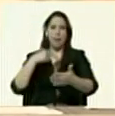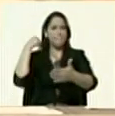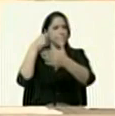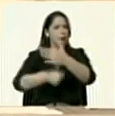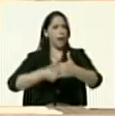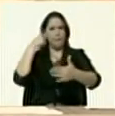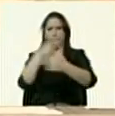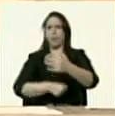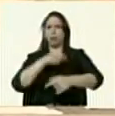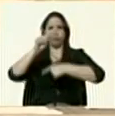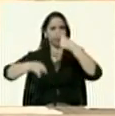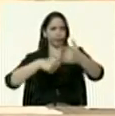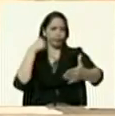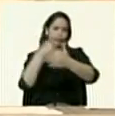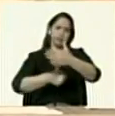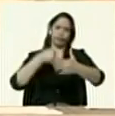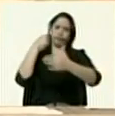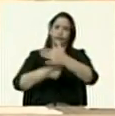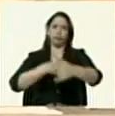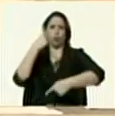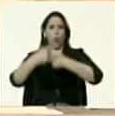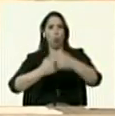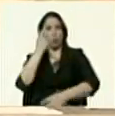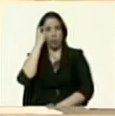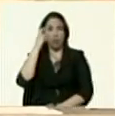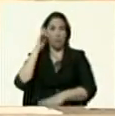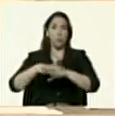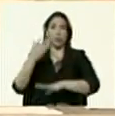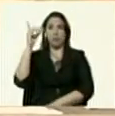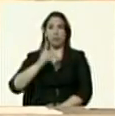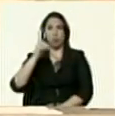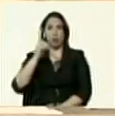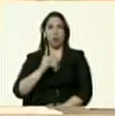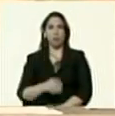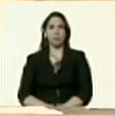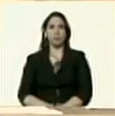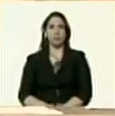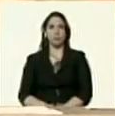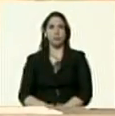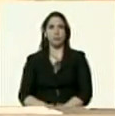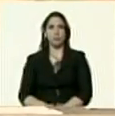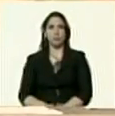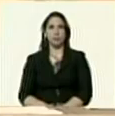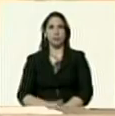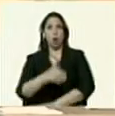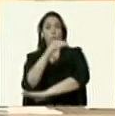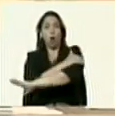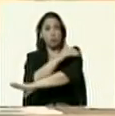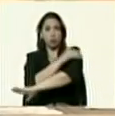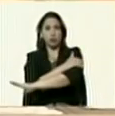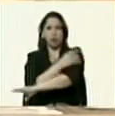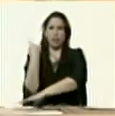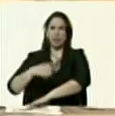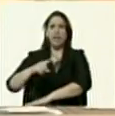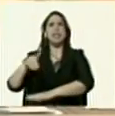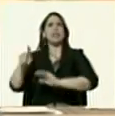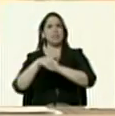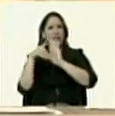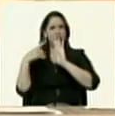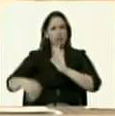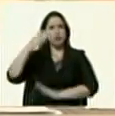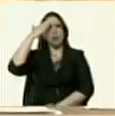insistir todos los días, porque los diputados de la oposición tienen derecho a saber la